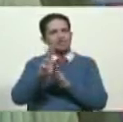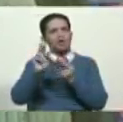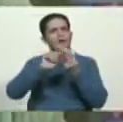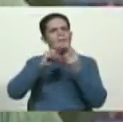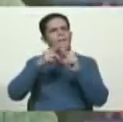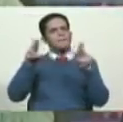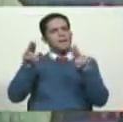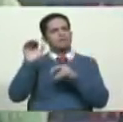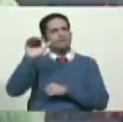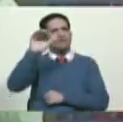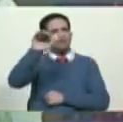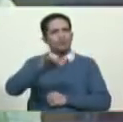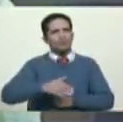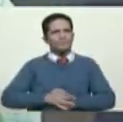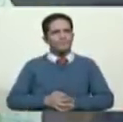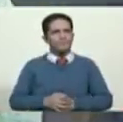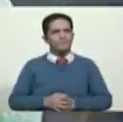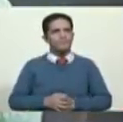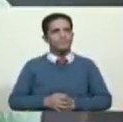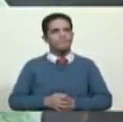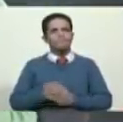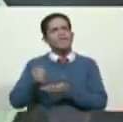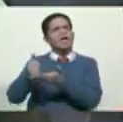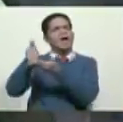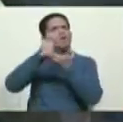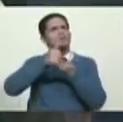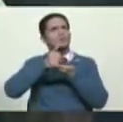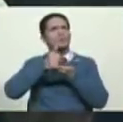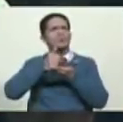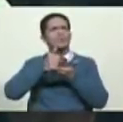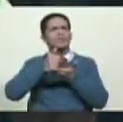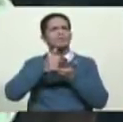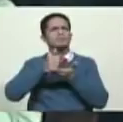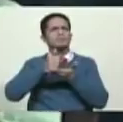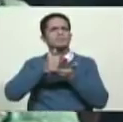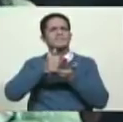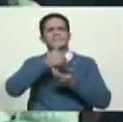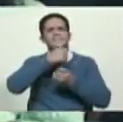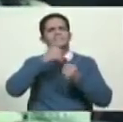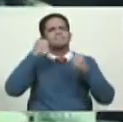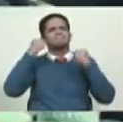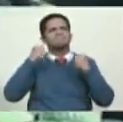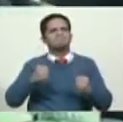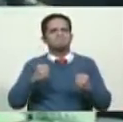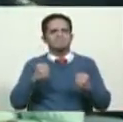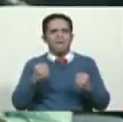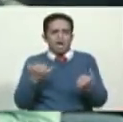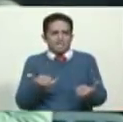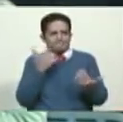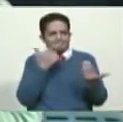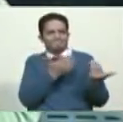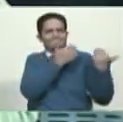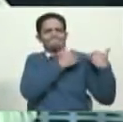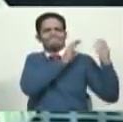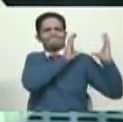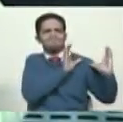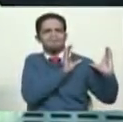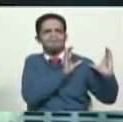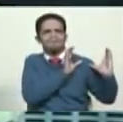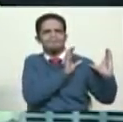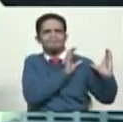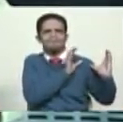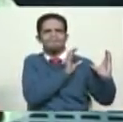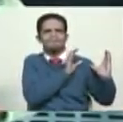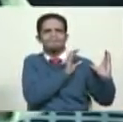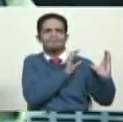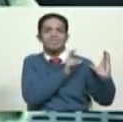futuro, que nos ayude a soportar el peso que tenemos y a